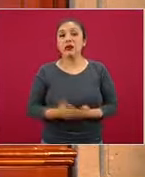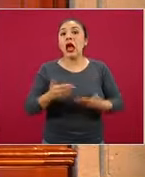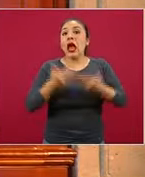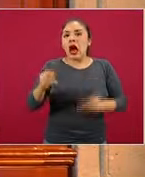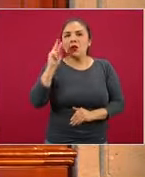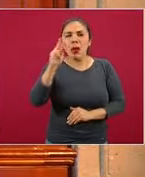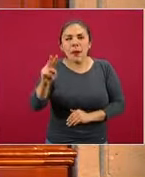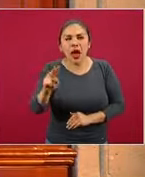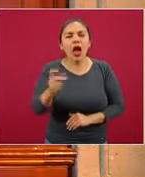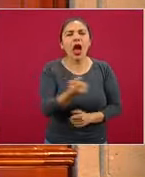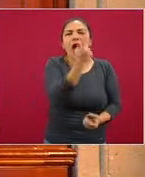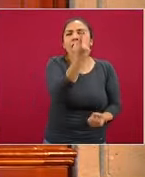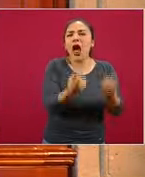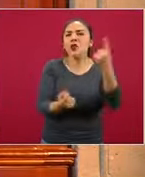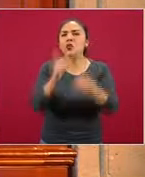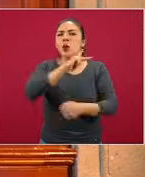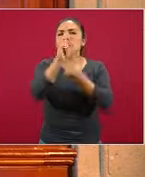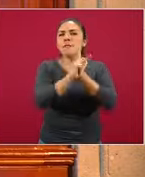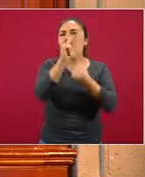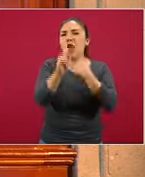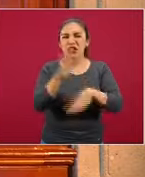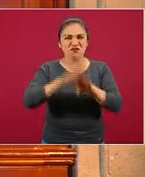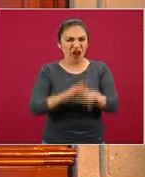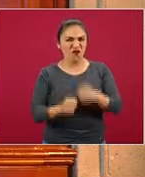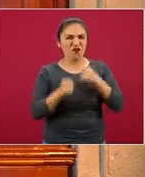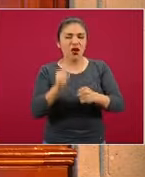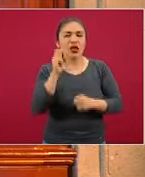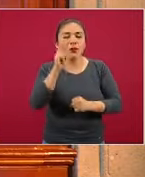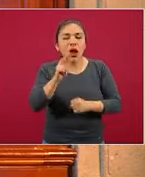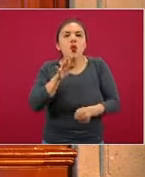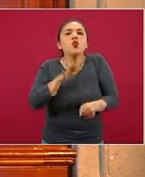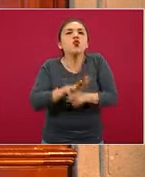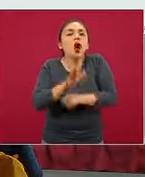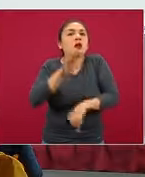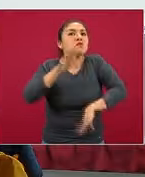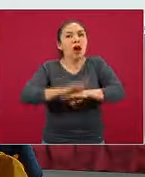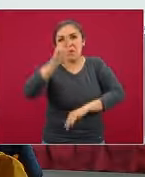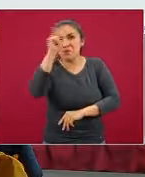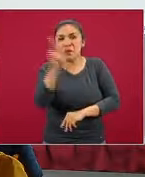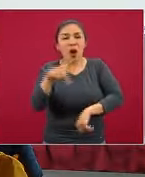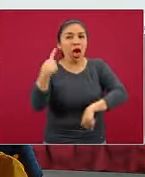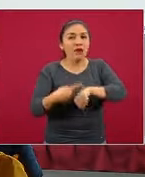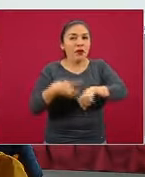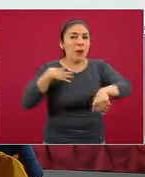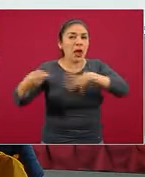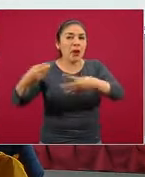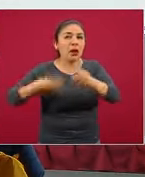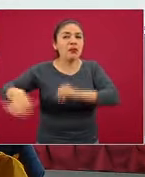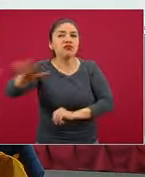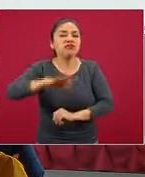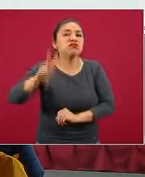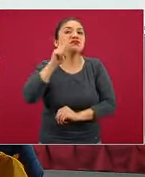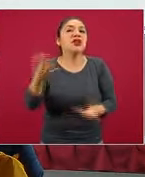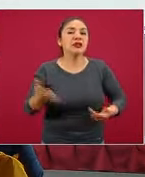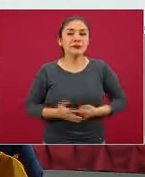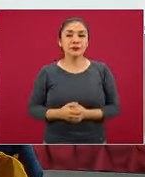a revisar algunos países, los más representativos, para ver quiénes están contribuyendo precisamente a este